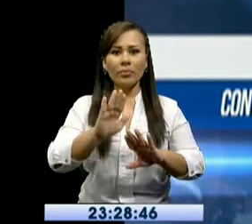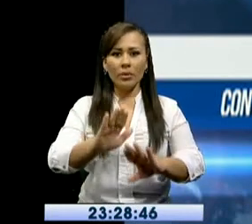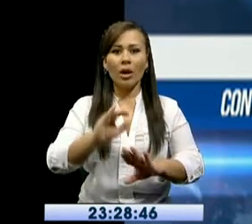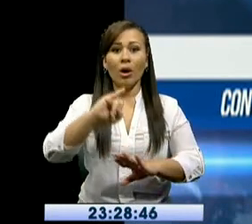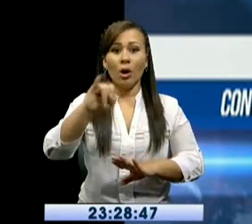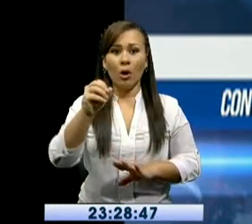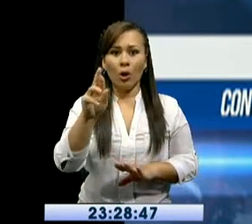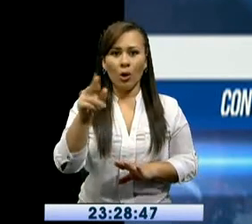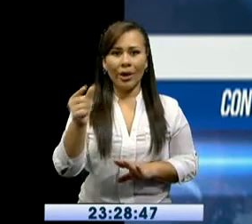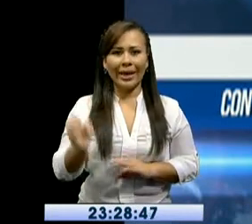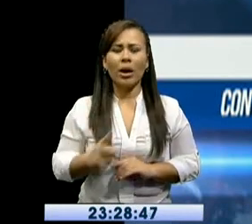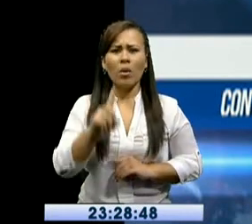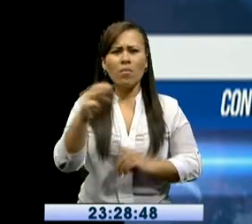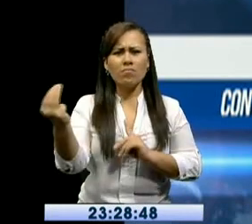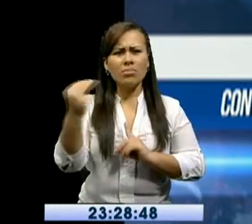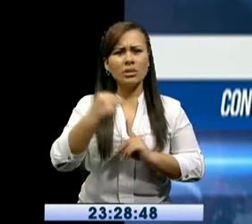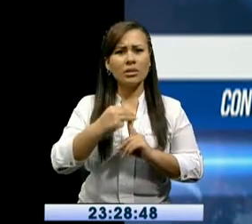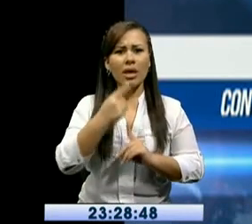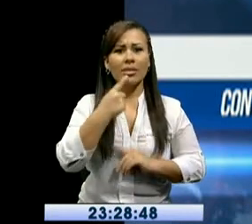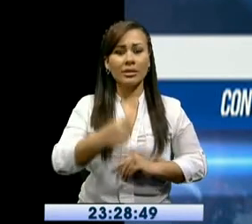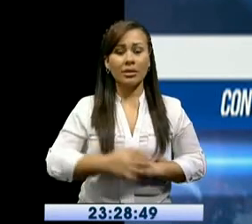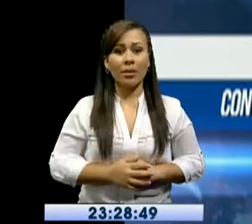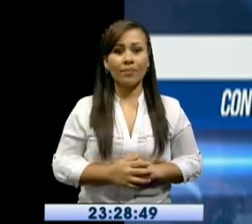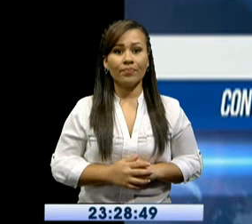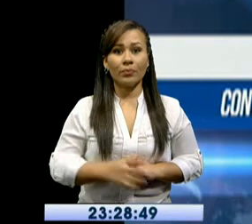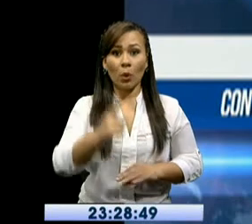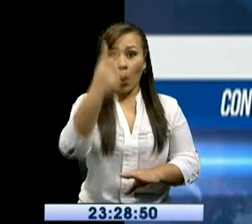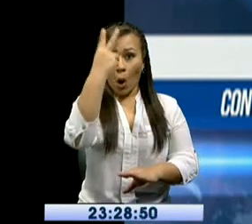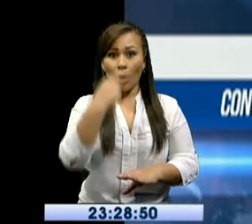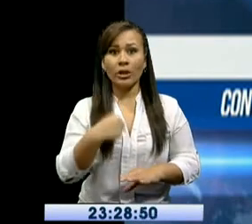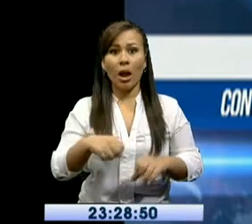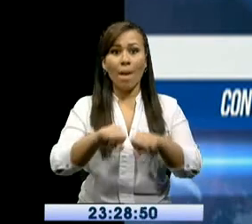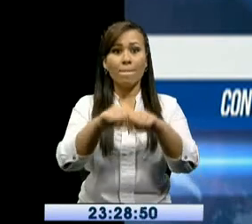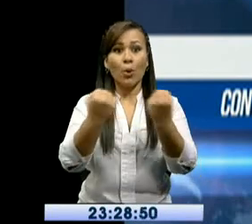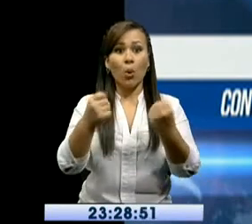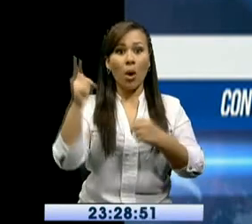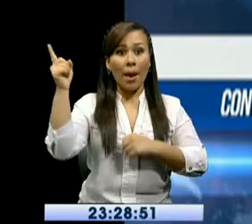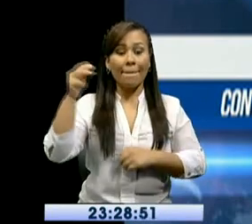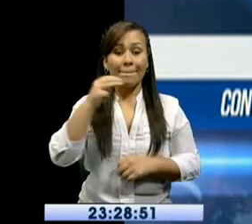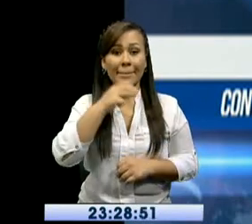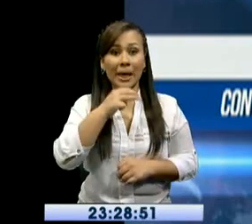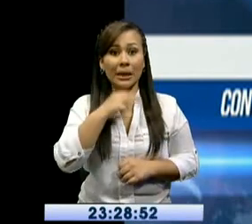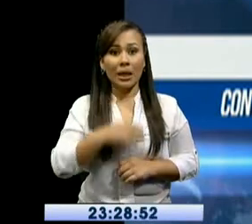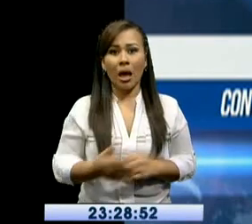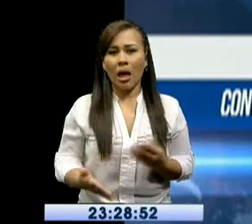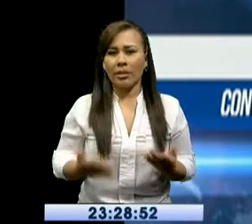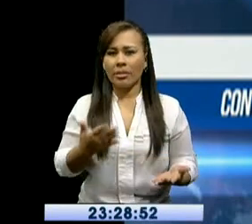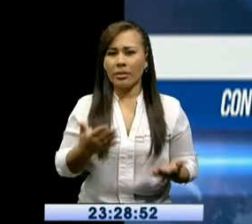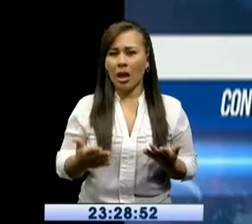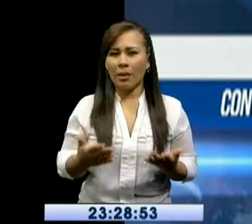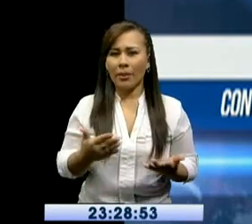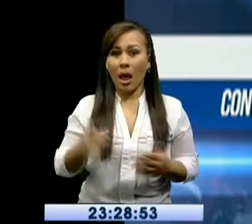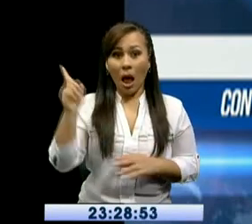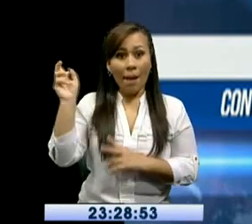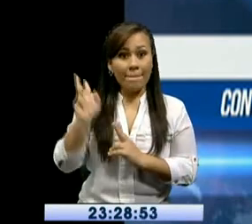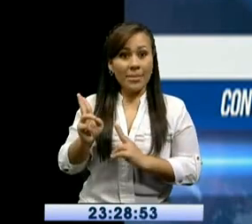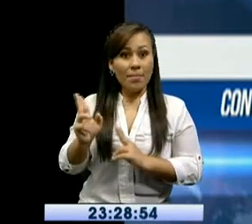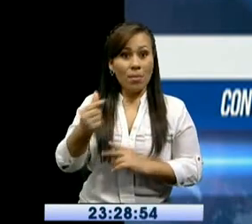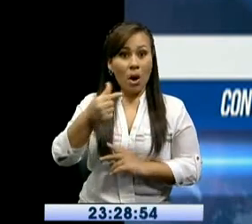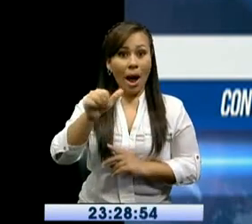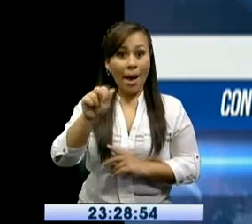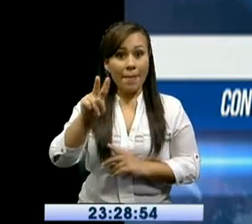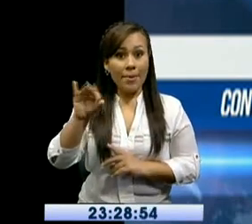nos llegó un mensaje por acá que decía que un hotel había colapsado en Manta, y posiblemente podría ser incluso el mismo Gaviota,